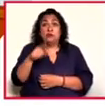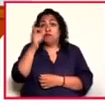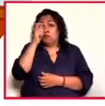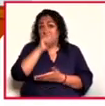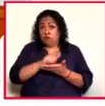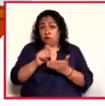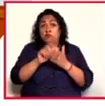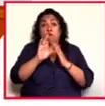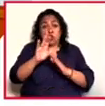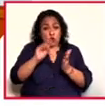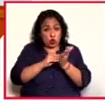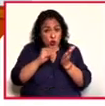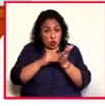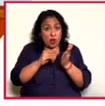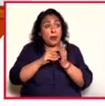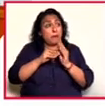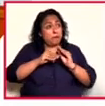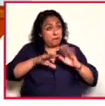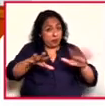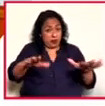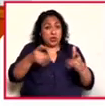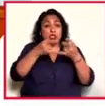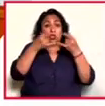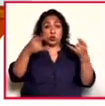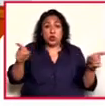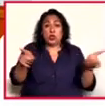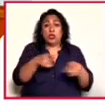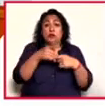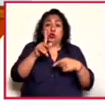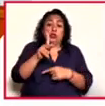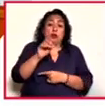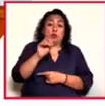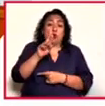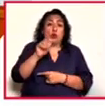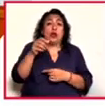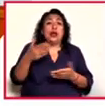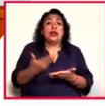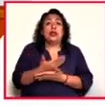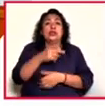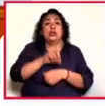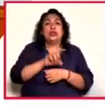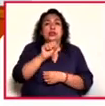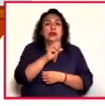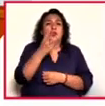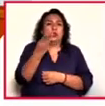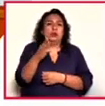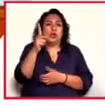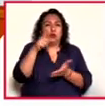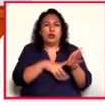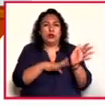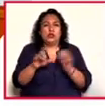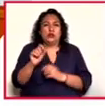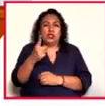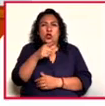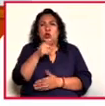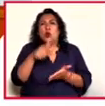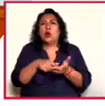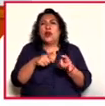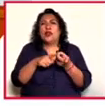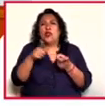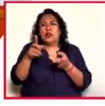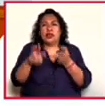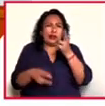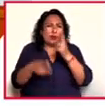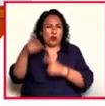el corazón de la historia de nuestra música popular. Nació un sábado 3 de mayo de 1921 en un campamento